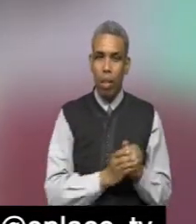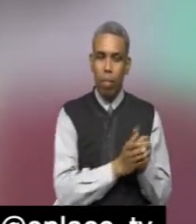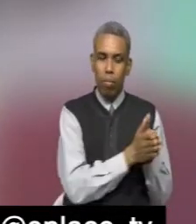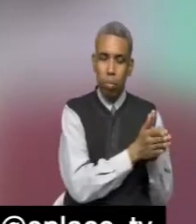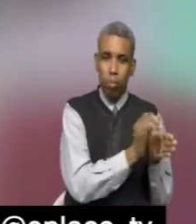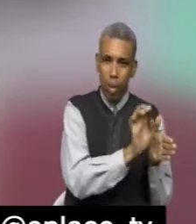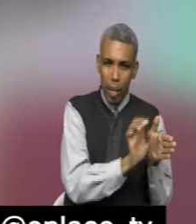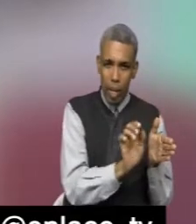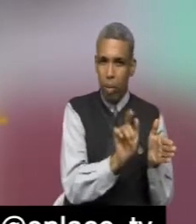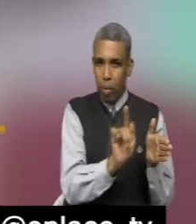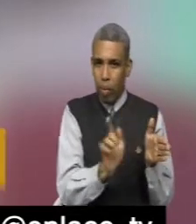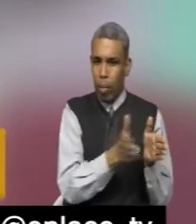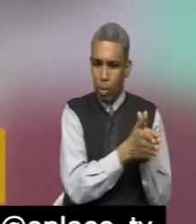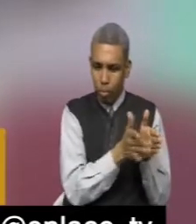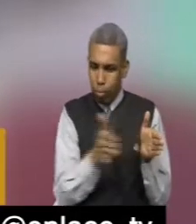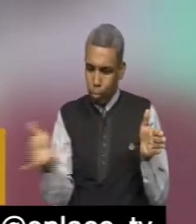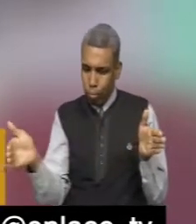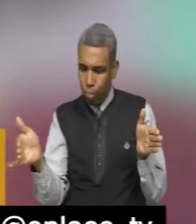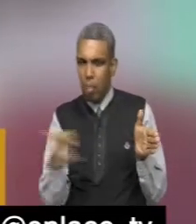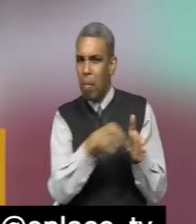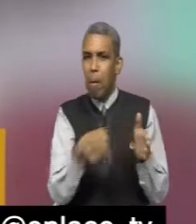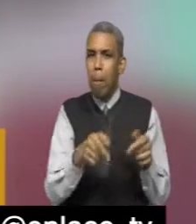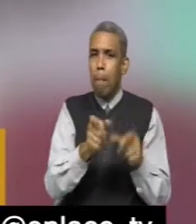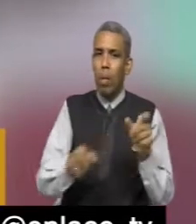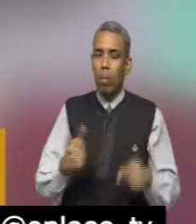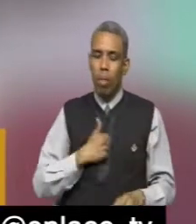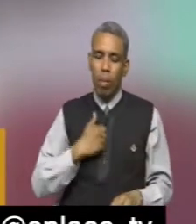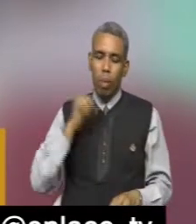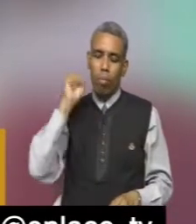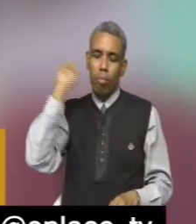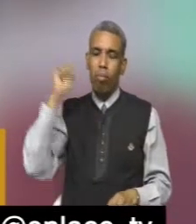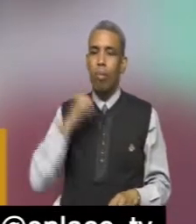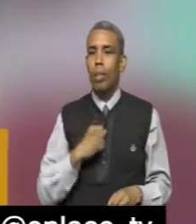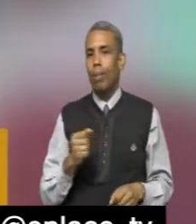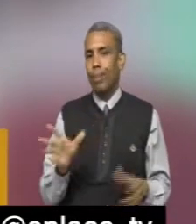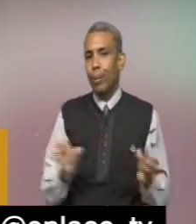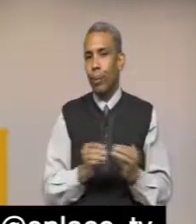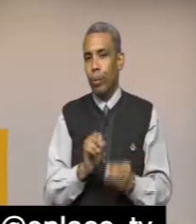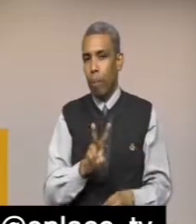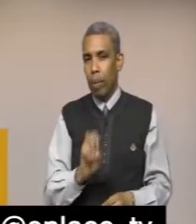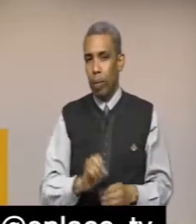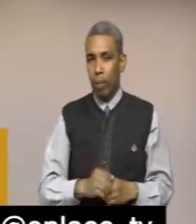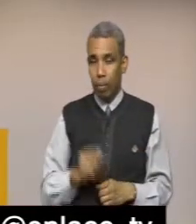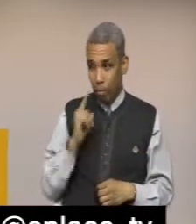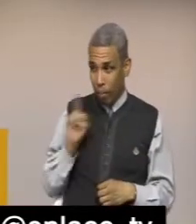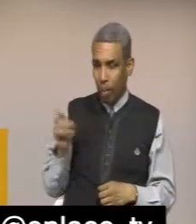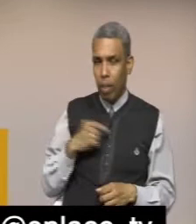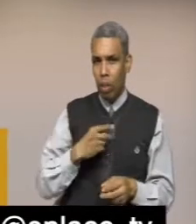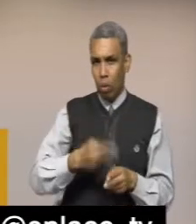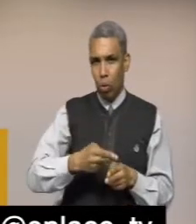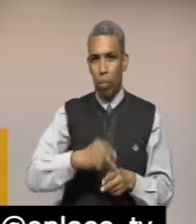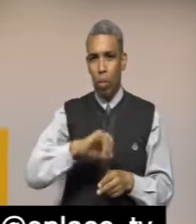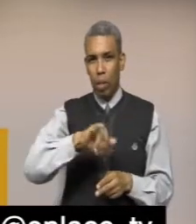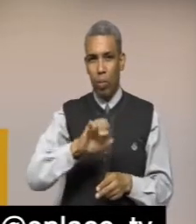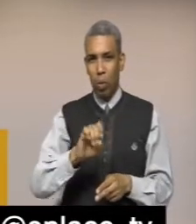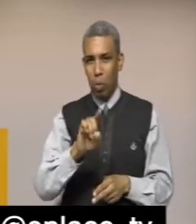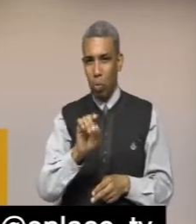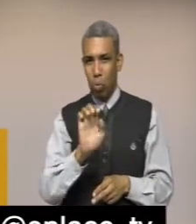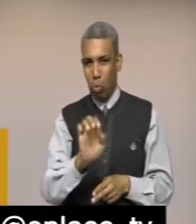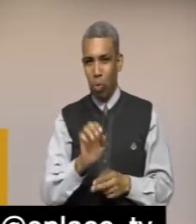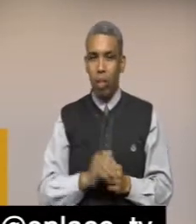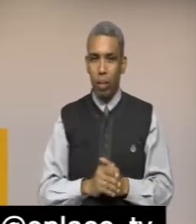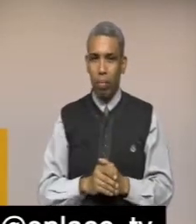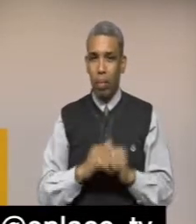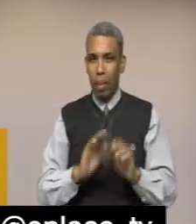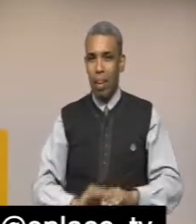Un hombre de 61 años, identificado como José Dimas Quintero, decidió quitarse la vida al interior de ese establecimiento público ubicado en